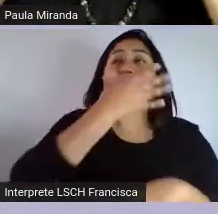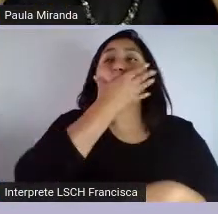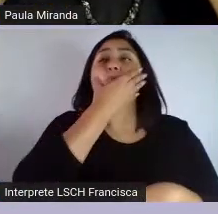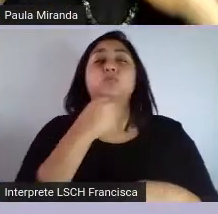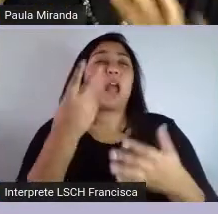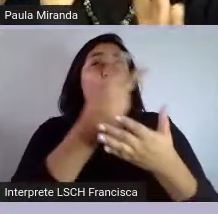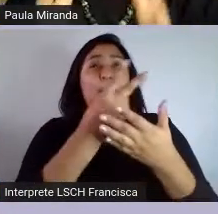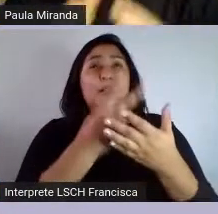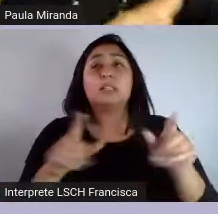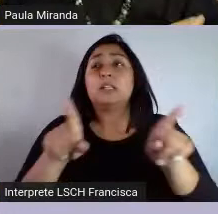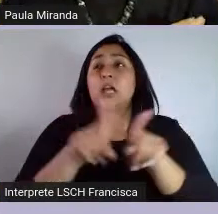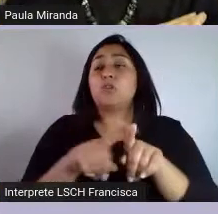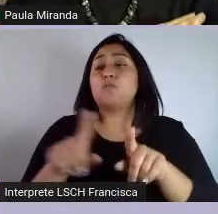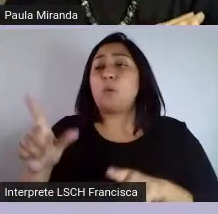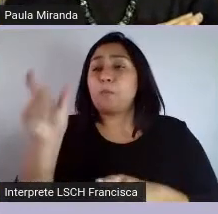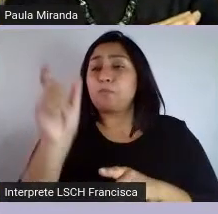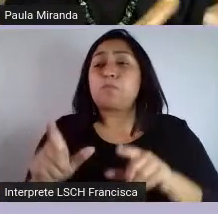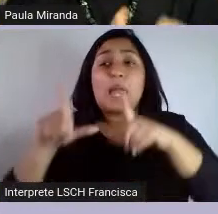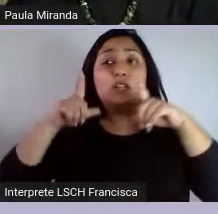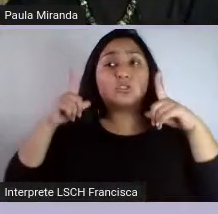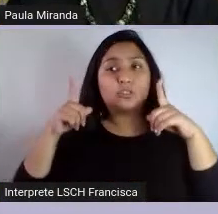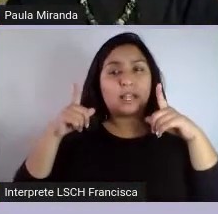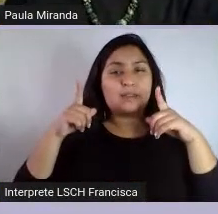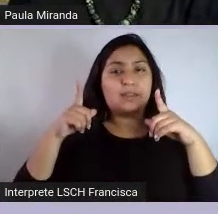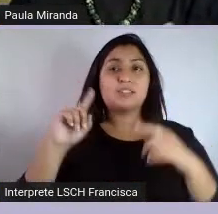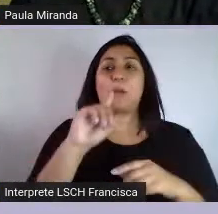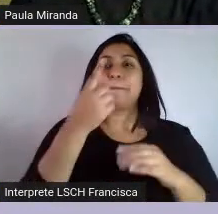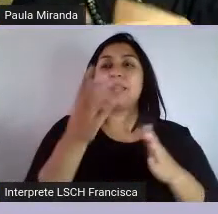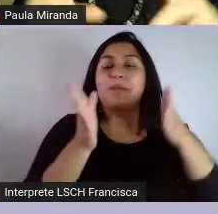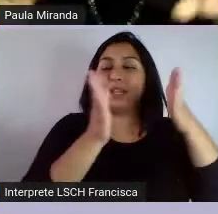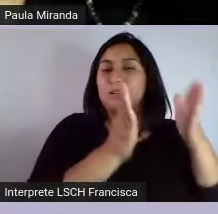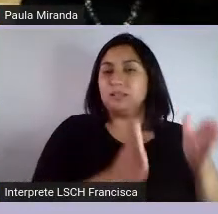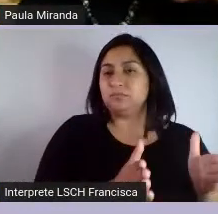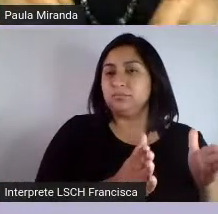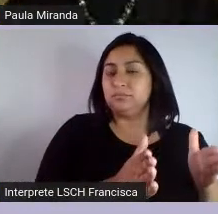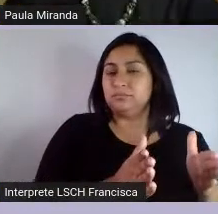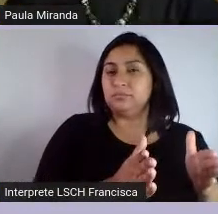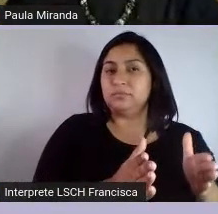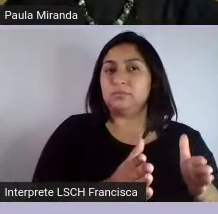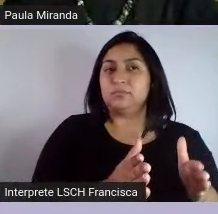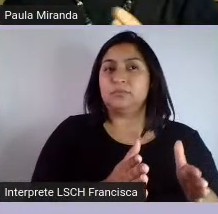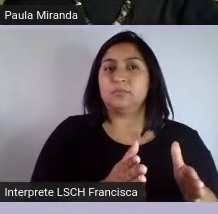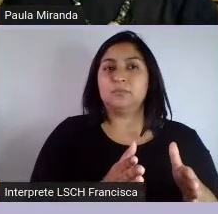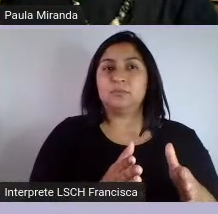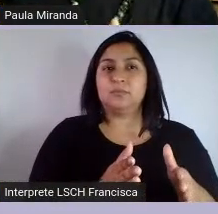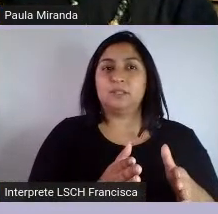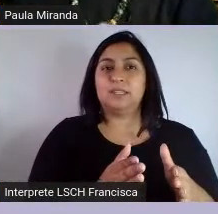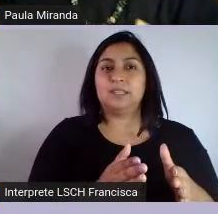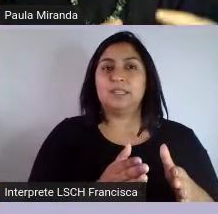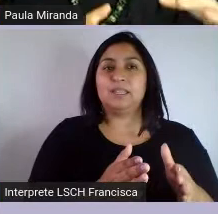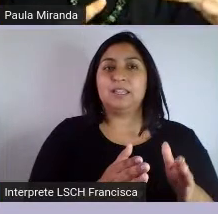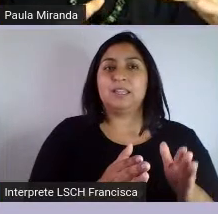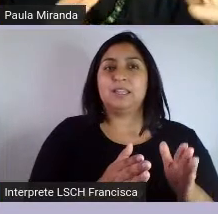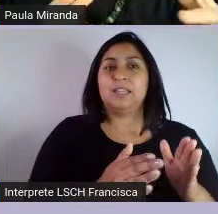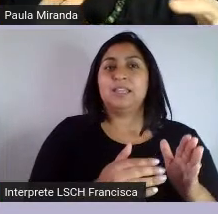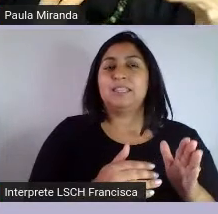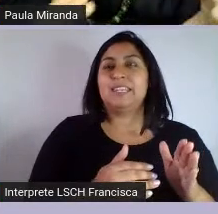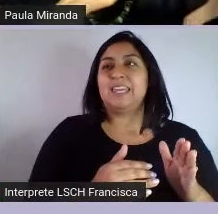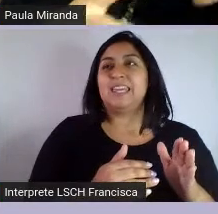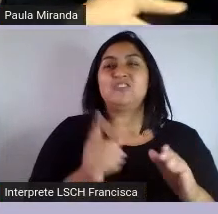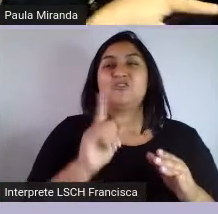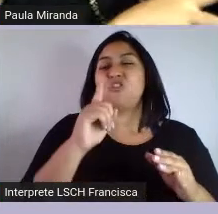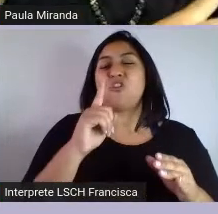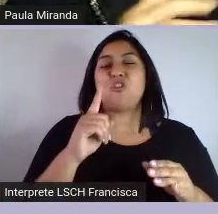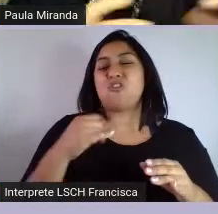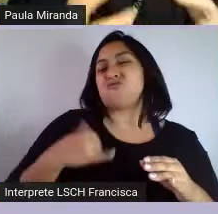como personaje. Eso lo toma de esta primera época, que generalmente es como más despreciada por los violetólogos, porque es una